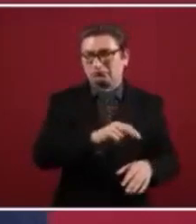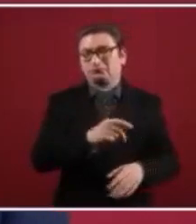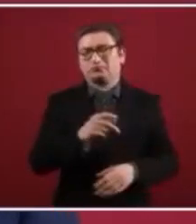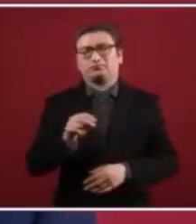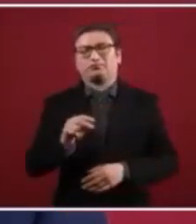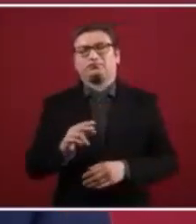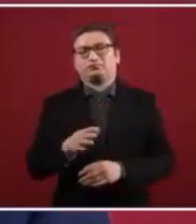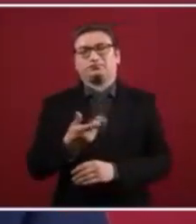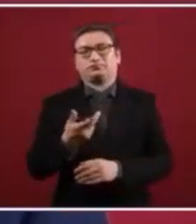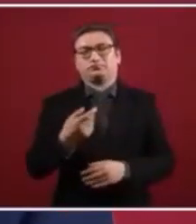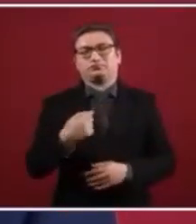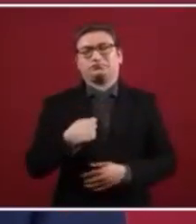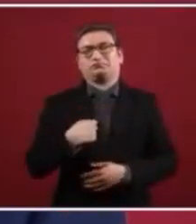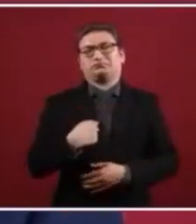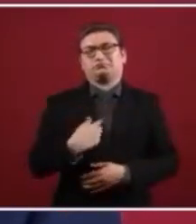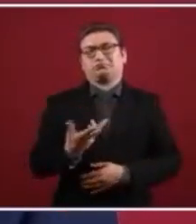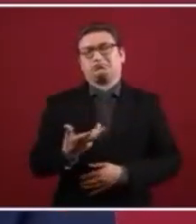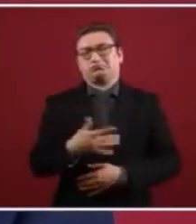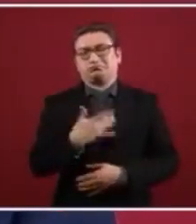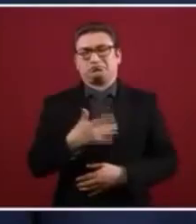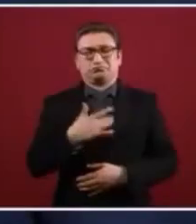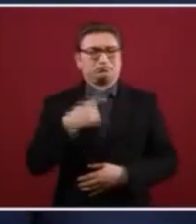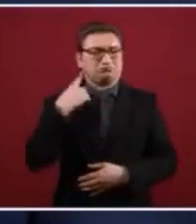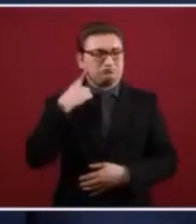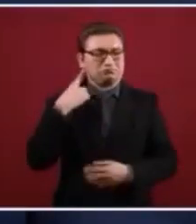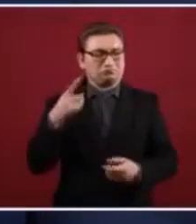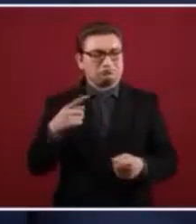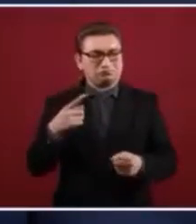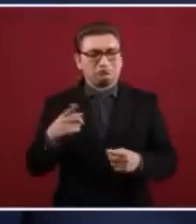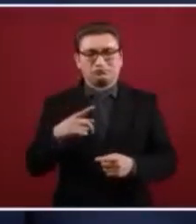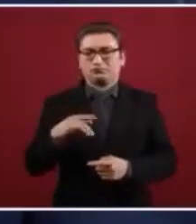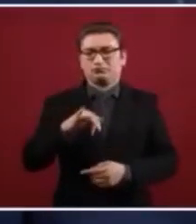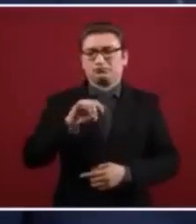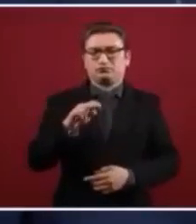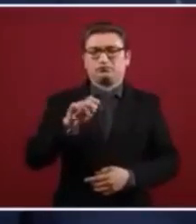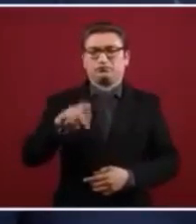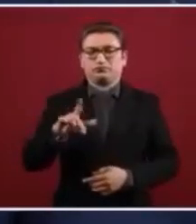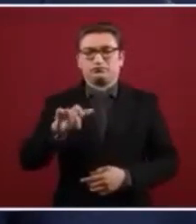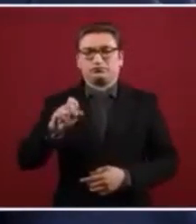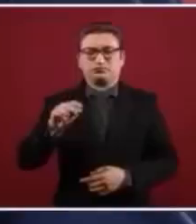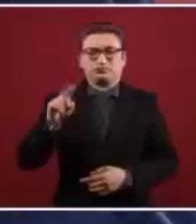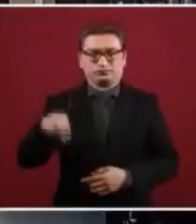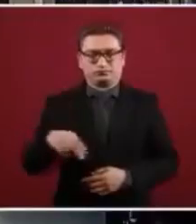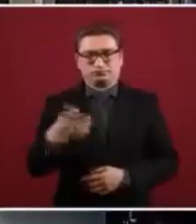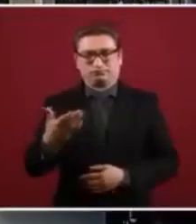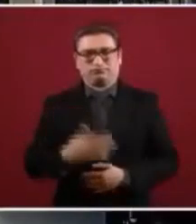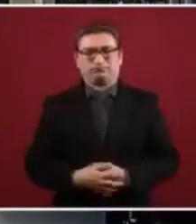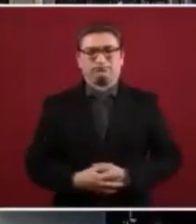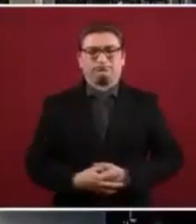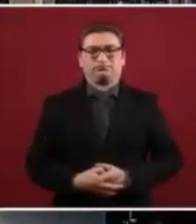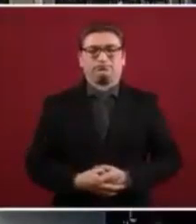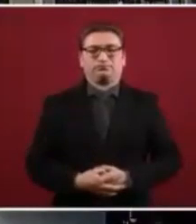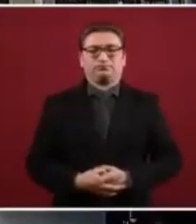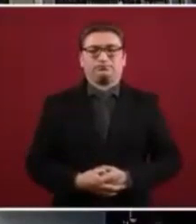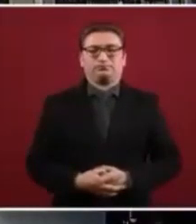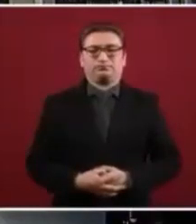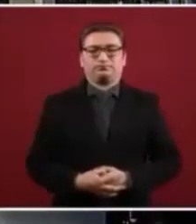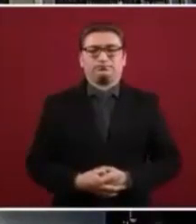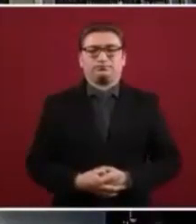Por eso sigo escuchando a John Lennon. Gracias.